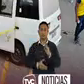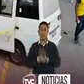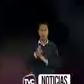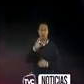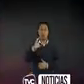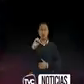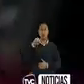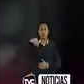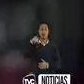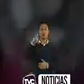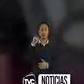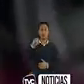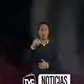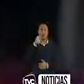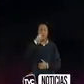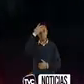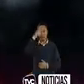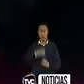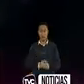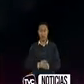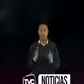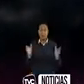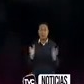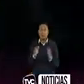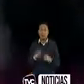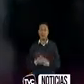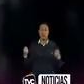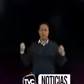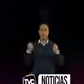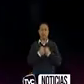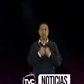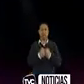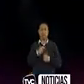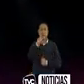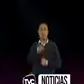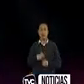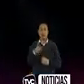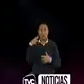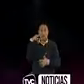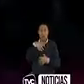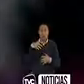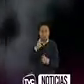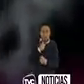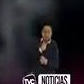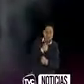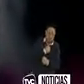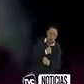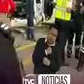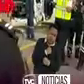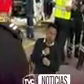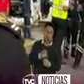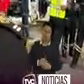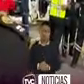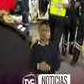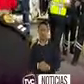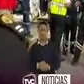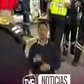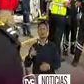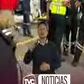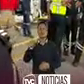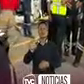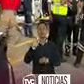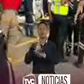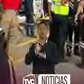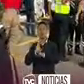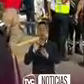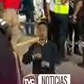Domingo. La peor parte la llevó el vehículo pequeño. Sus ocupantes quedaron atrapados entre las latas. Por versiones de las personas, indica